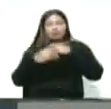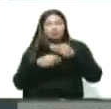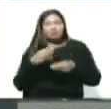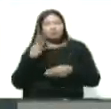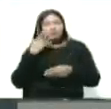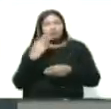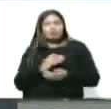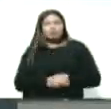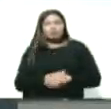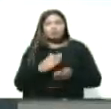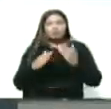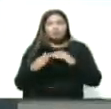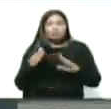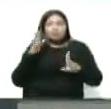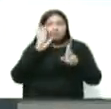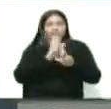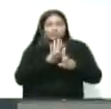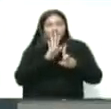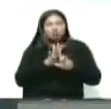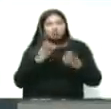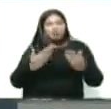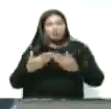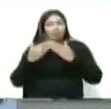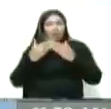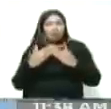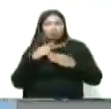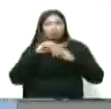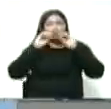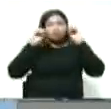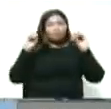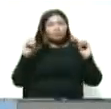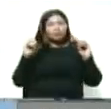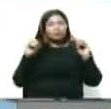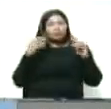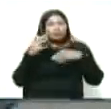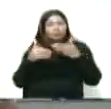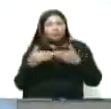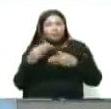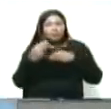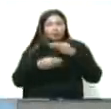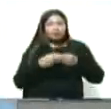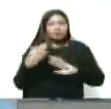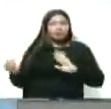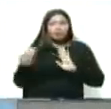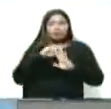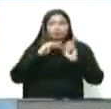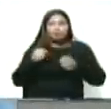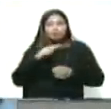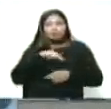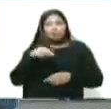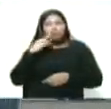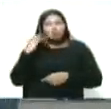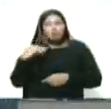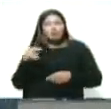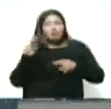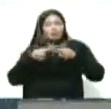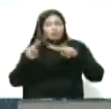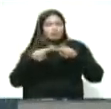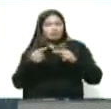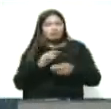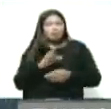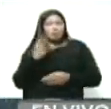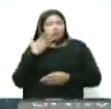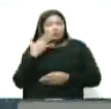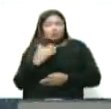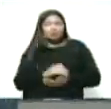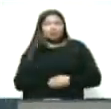ejemplo, contra el acoso escolar, el llamado bullying que ha ocasionado daños a nuestros jóvenes y niños, como por